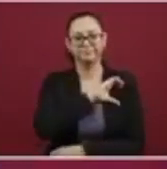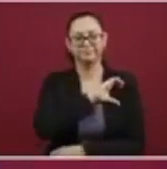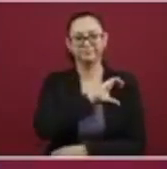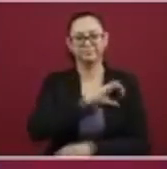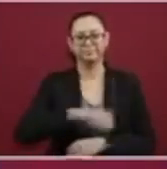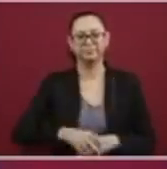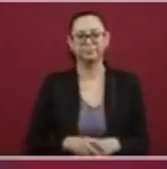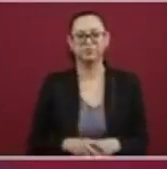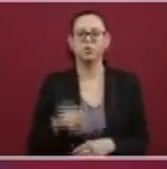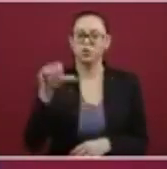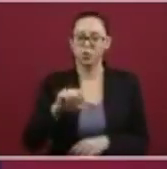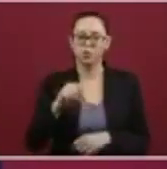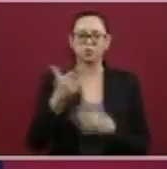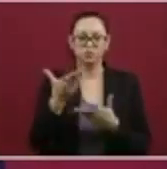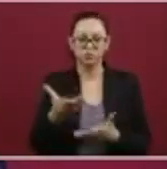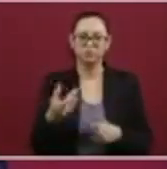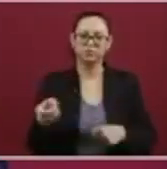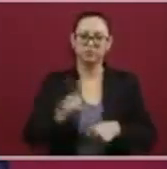en este día,